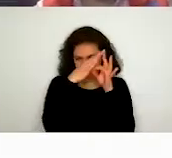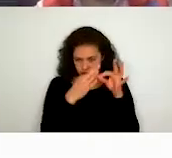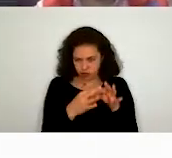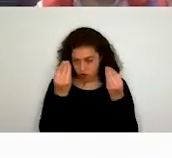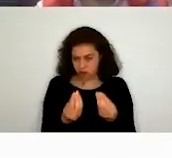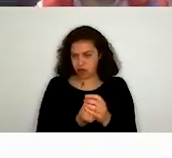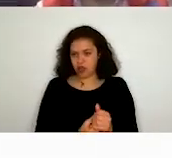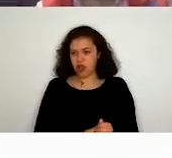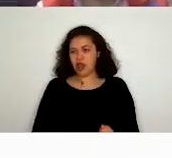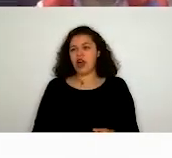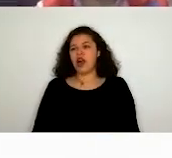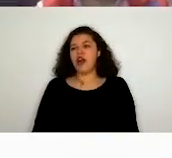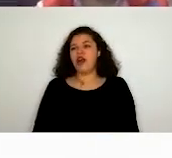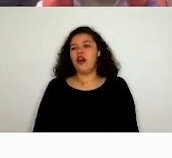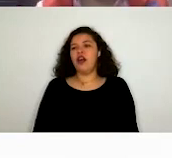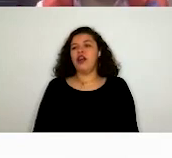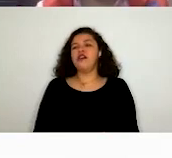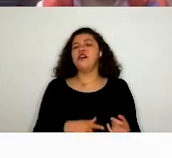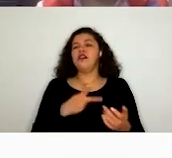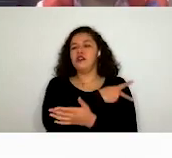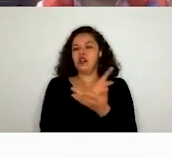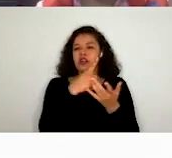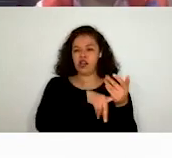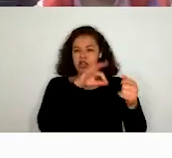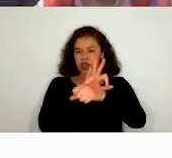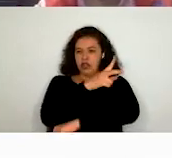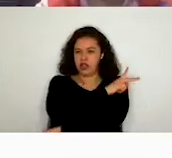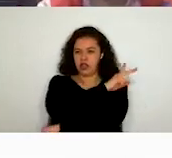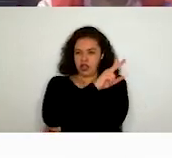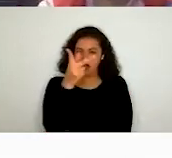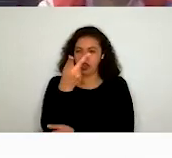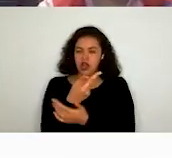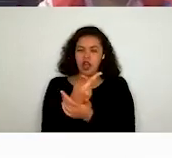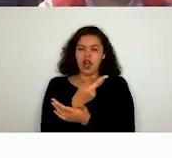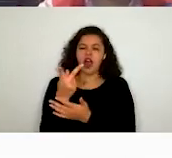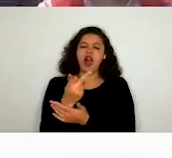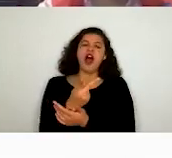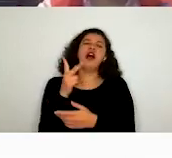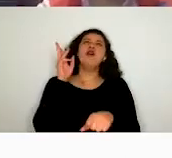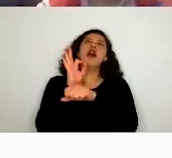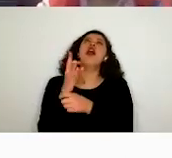Y pasamos aquí a nuestro programa interno de protección civil. ¿Qué hacemos nosotros?